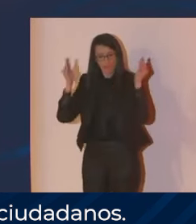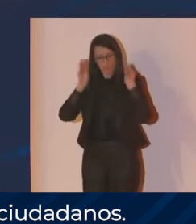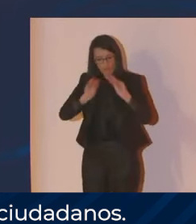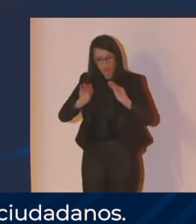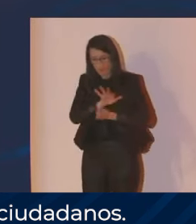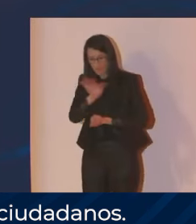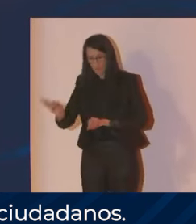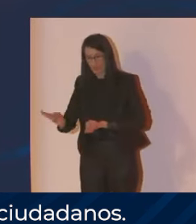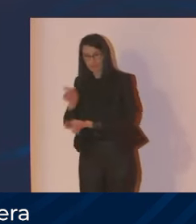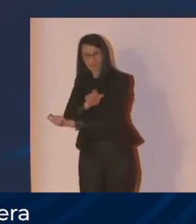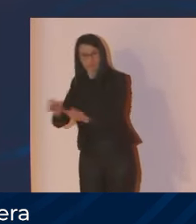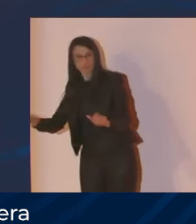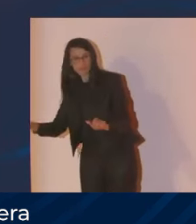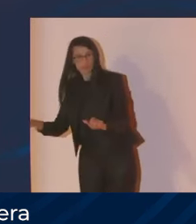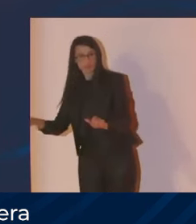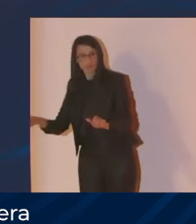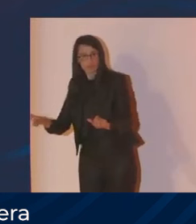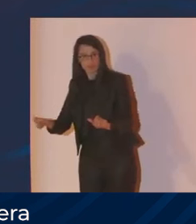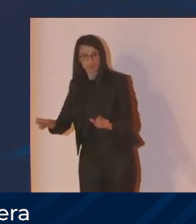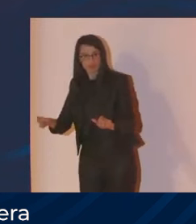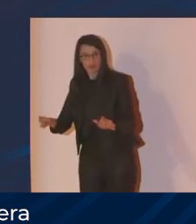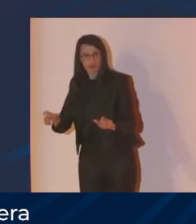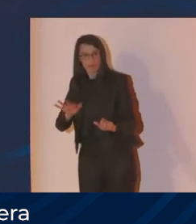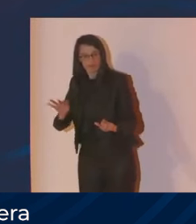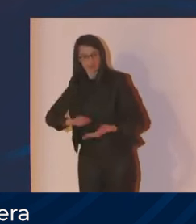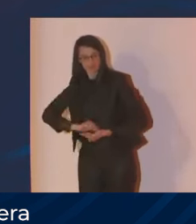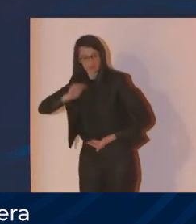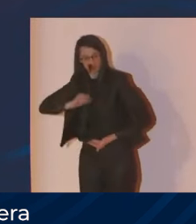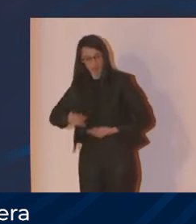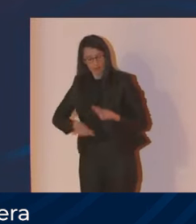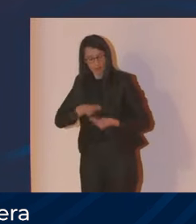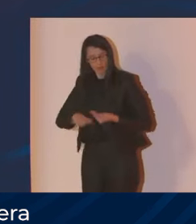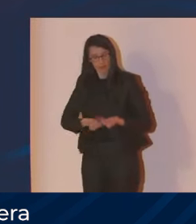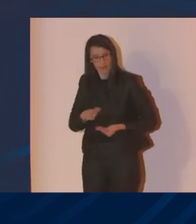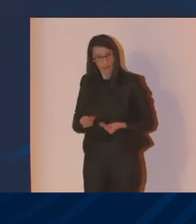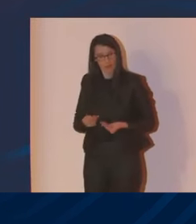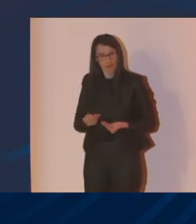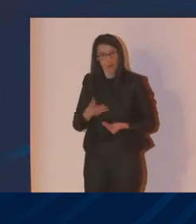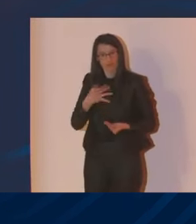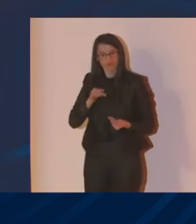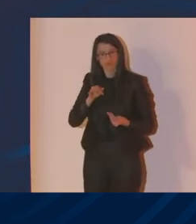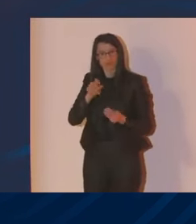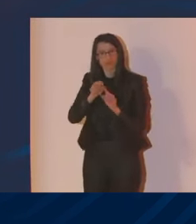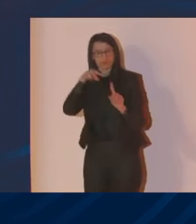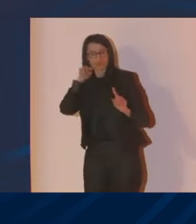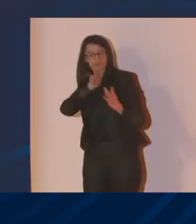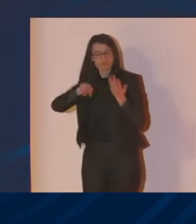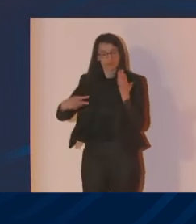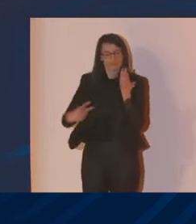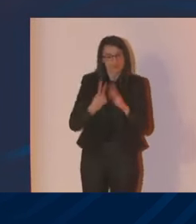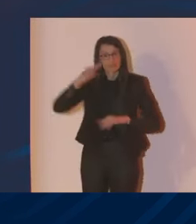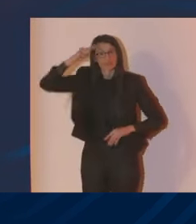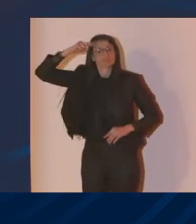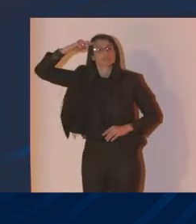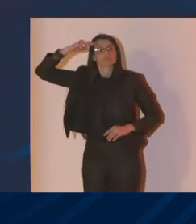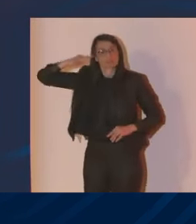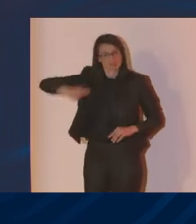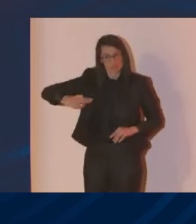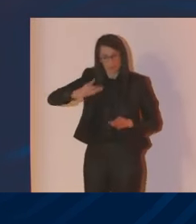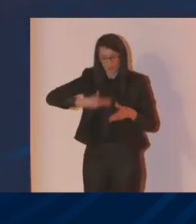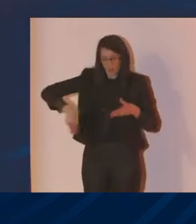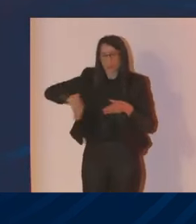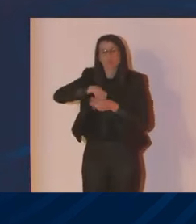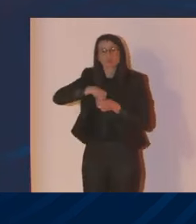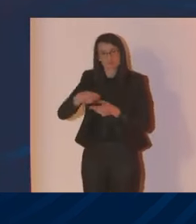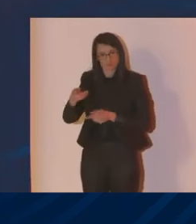como ciudadanos, teniendo la capacidad además de hacerlo de manera transparente, respetuosa e